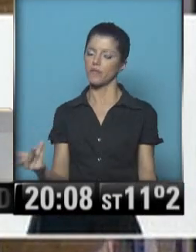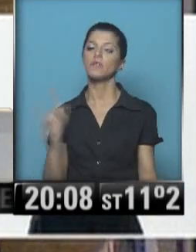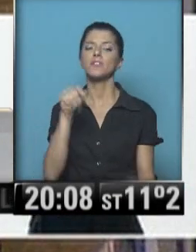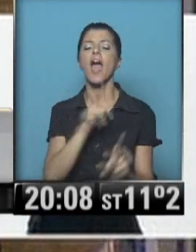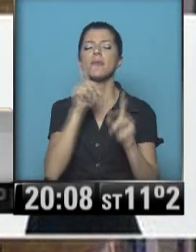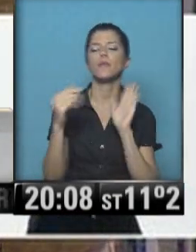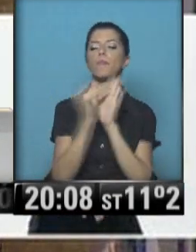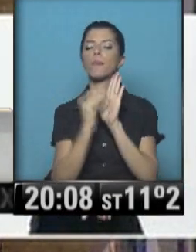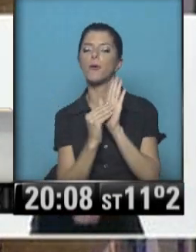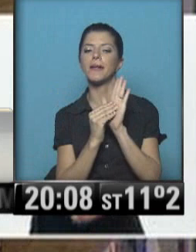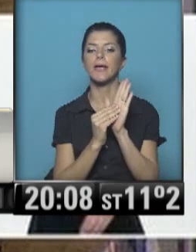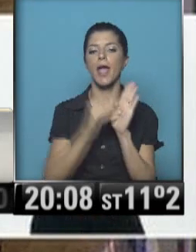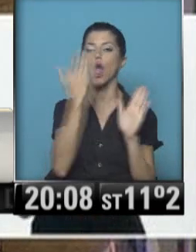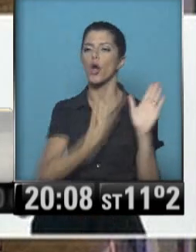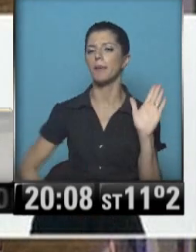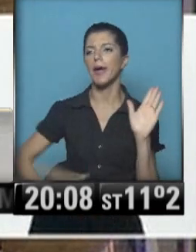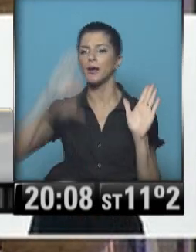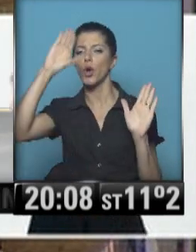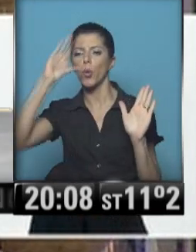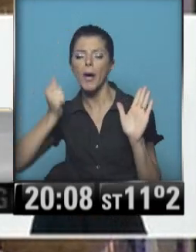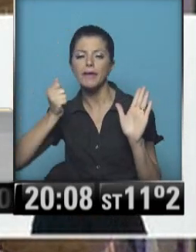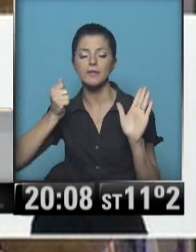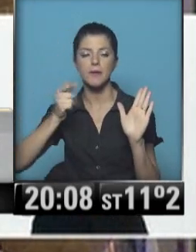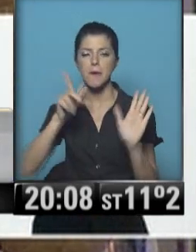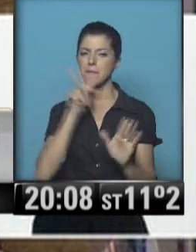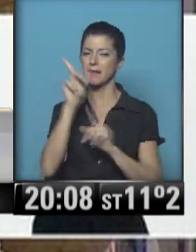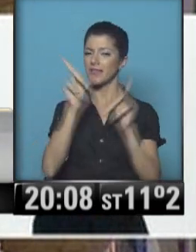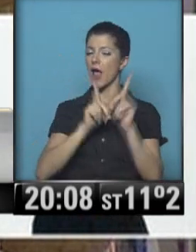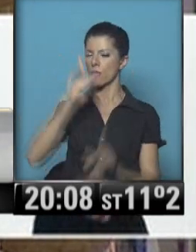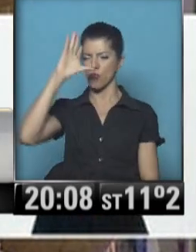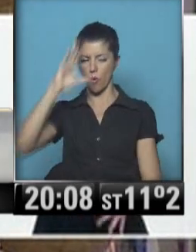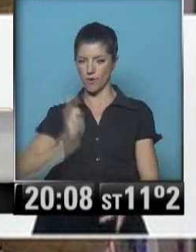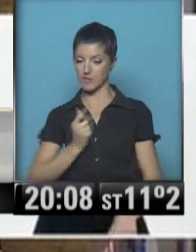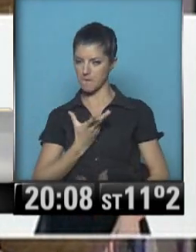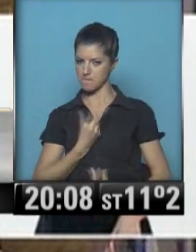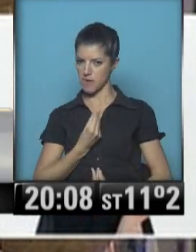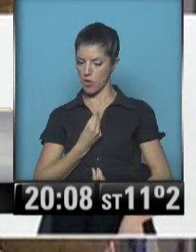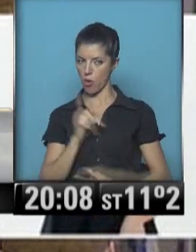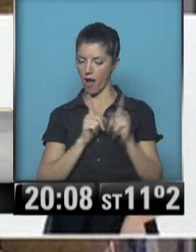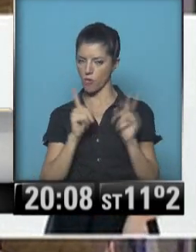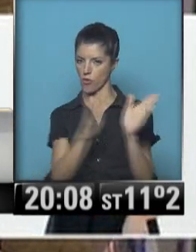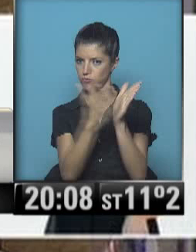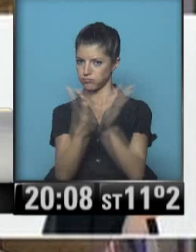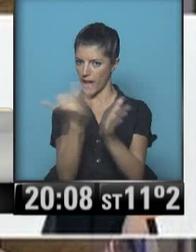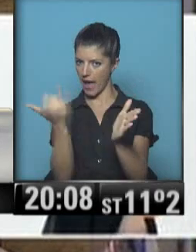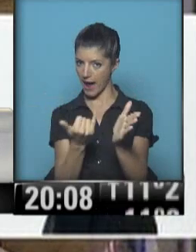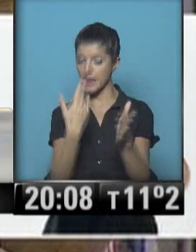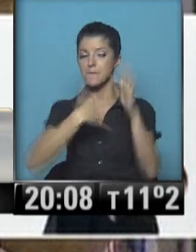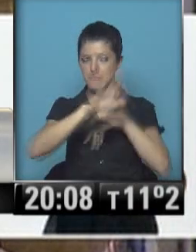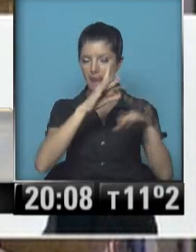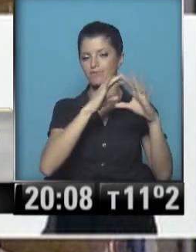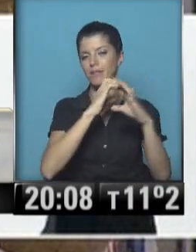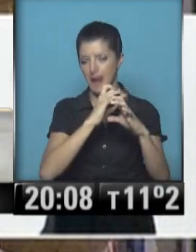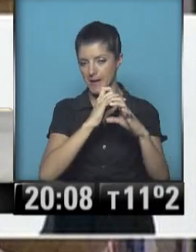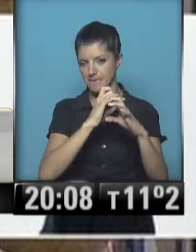jueces yo creo que hay algunos jueces que le tienen mucho miedo a los medios y específicamente a Clarín tengo que